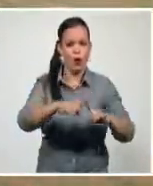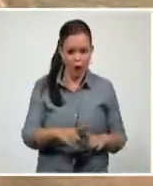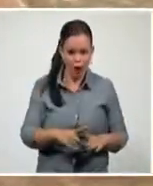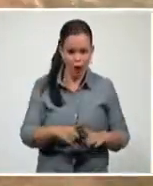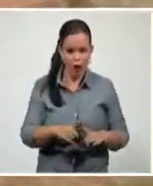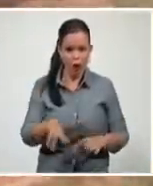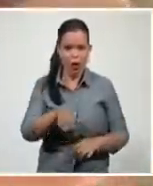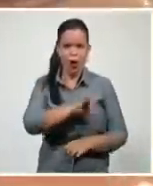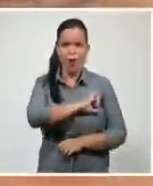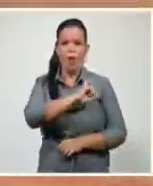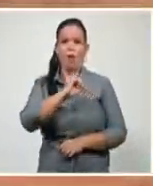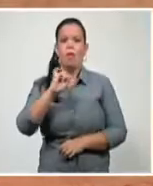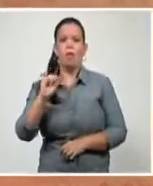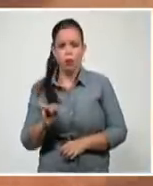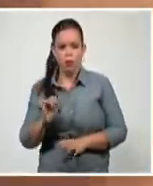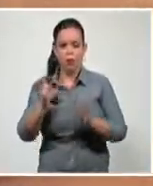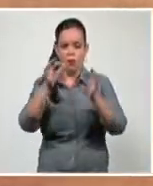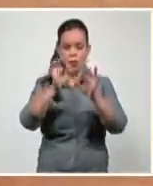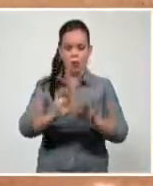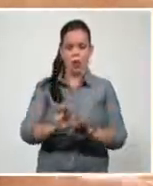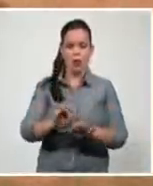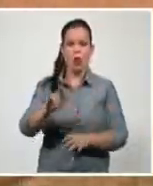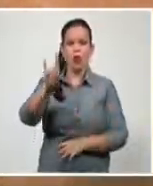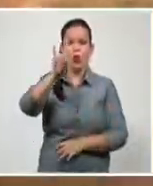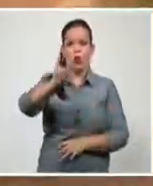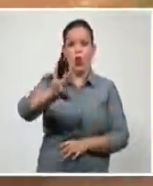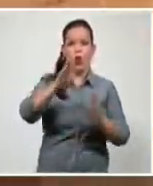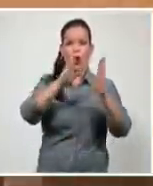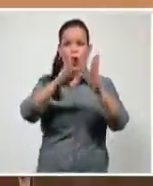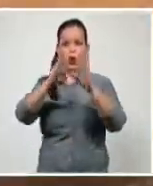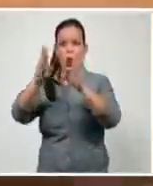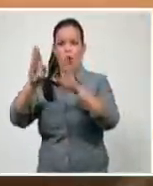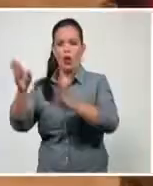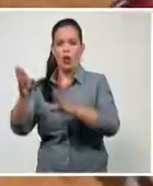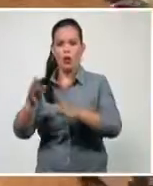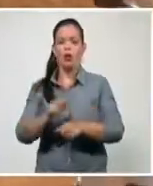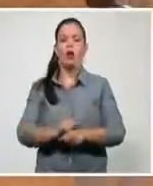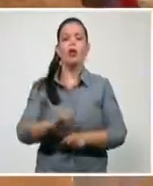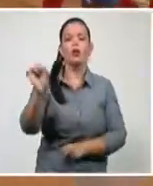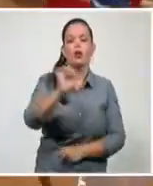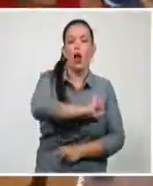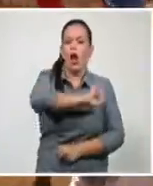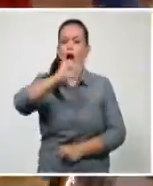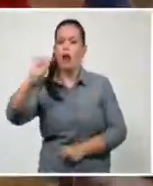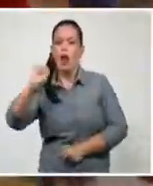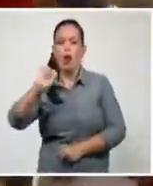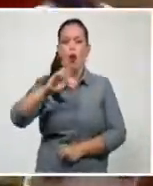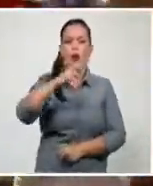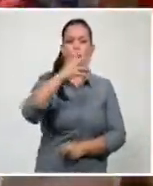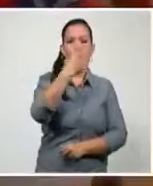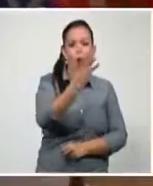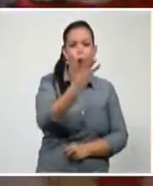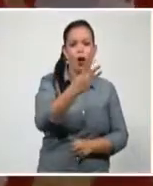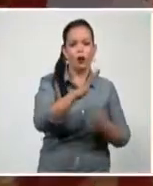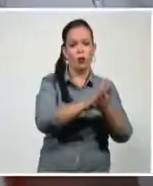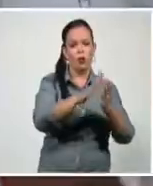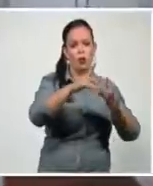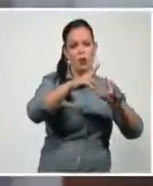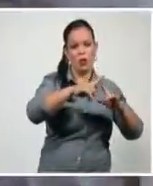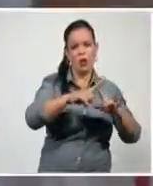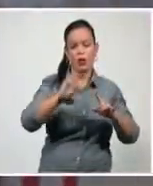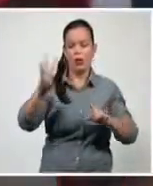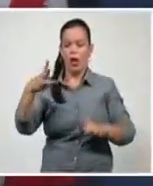inesperada por un wild pitch en el noveno inning que le dio el triunfo a los cocodrilos 4-3. Por cierto, Noel Vicentenza logró